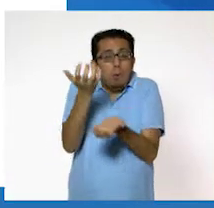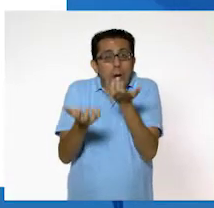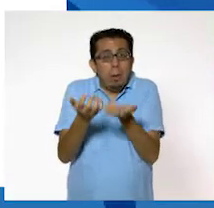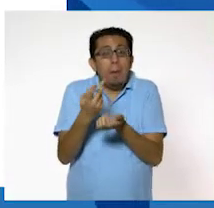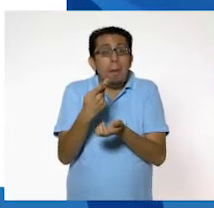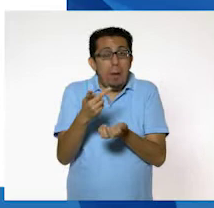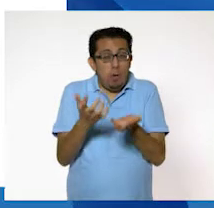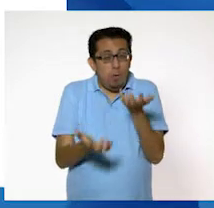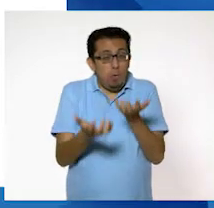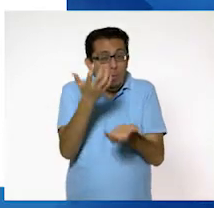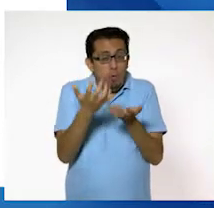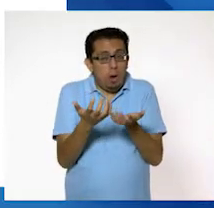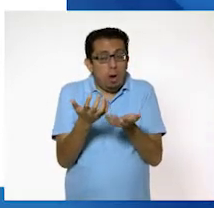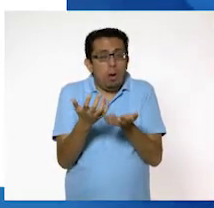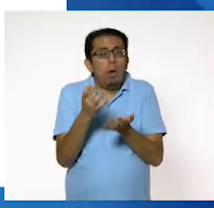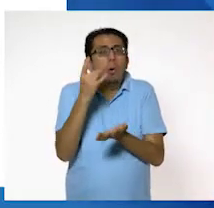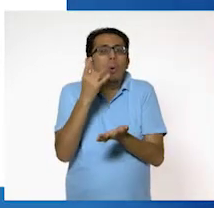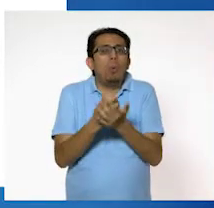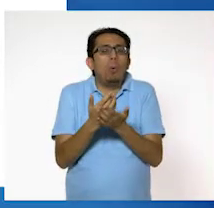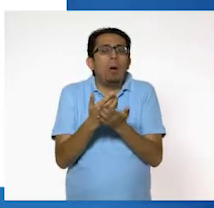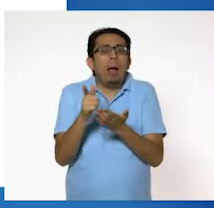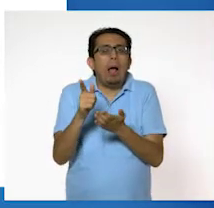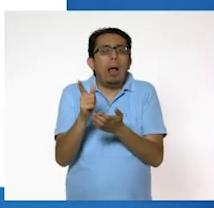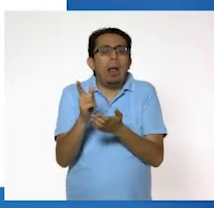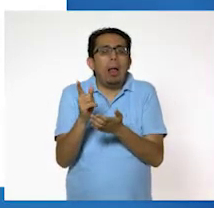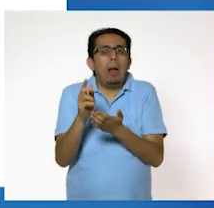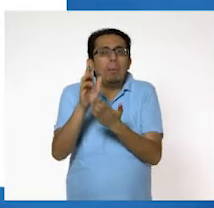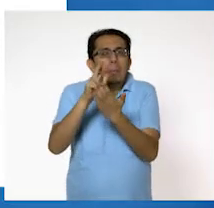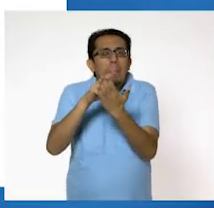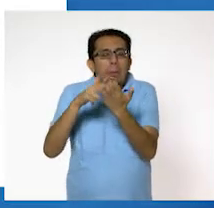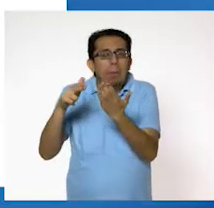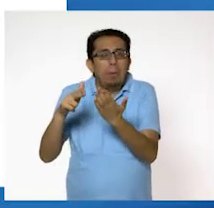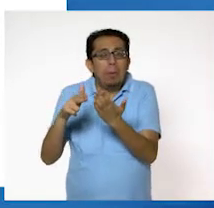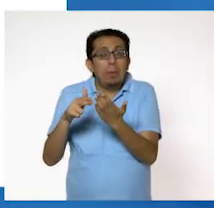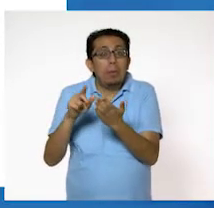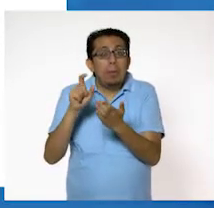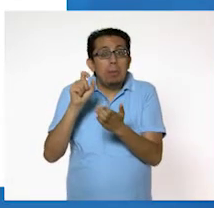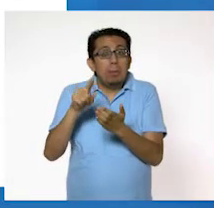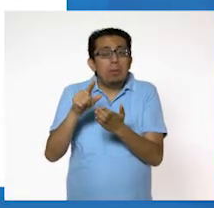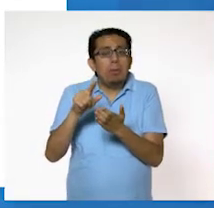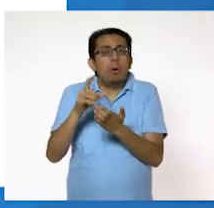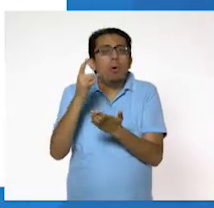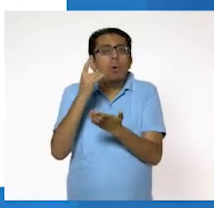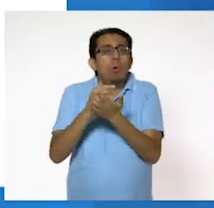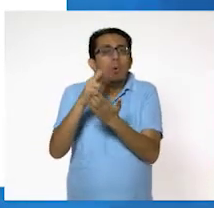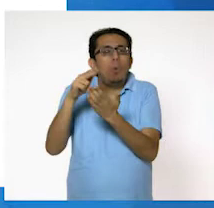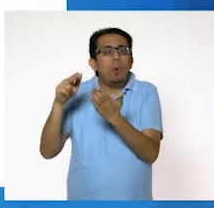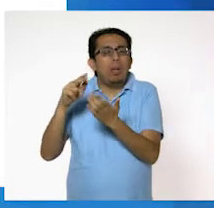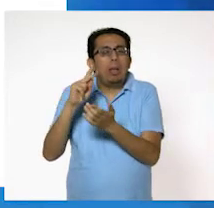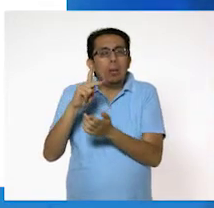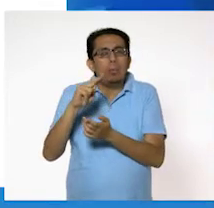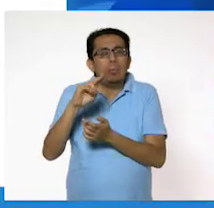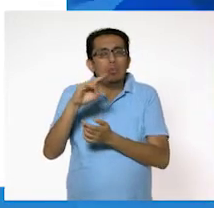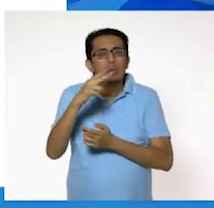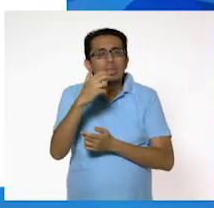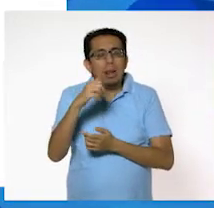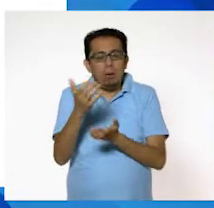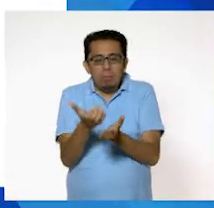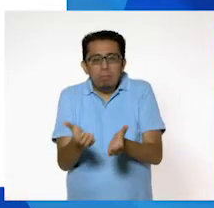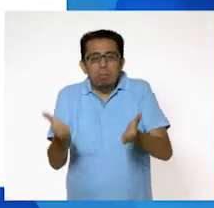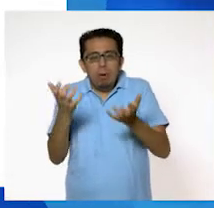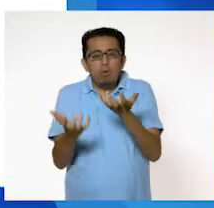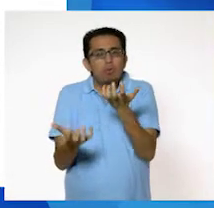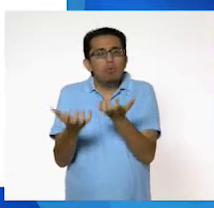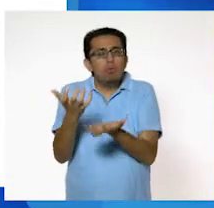el fuego estaba pintado. Y al lado del fuego también estaba pintado un puchero que hervía alegremente y